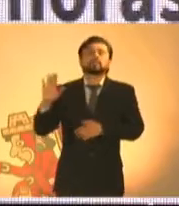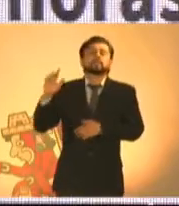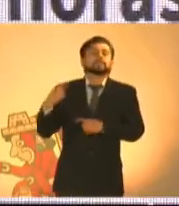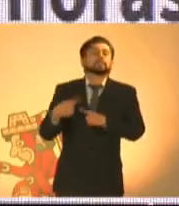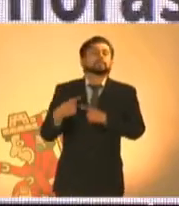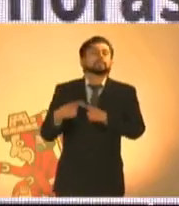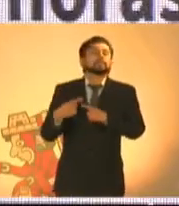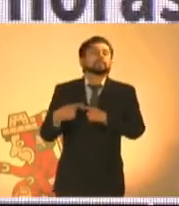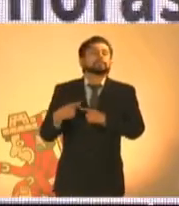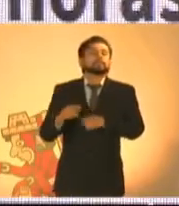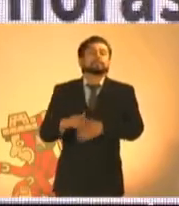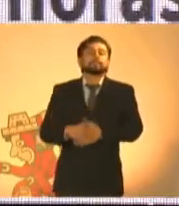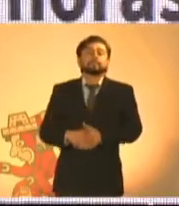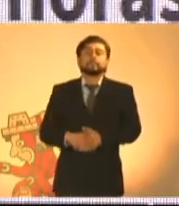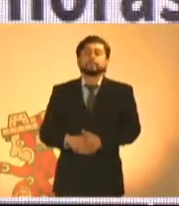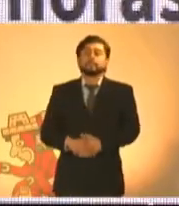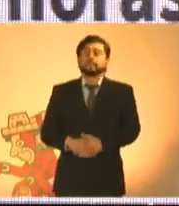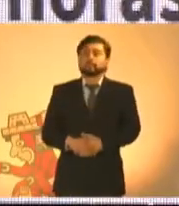en el sur de américa